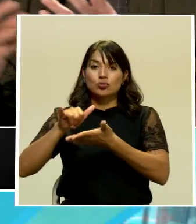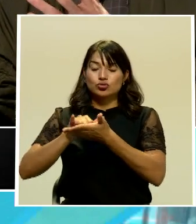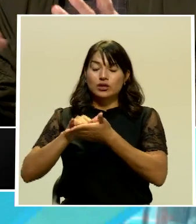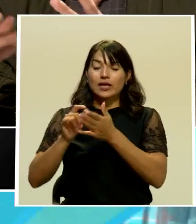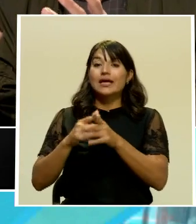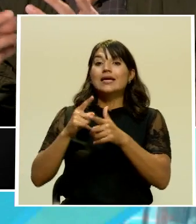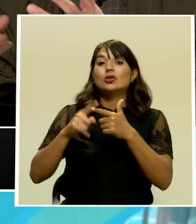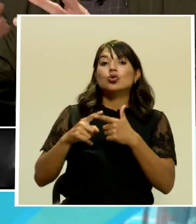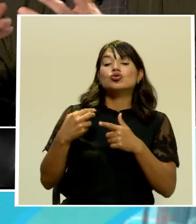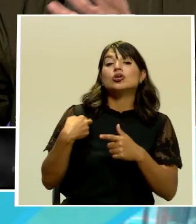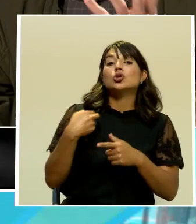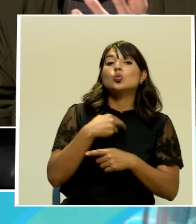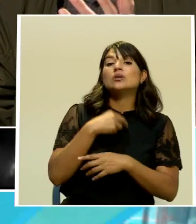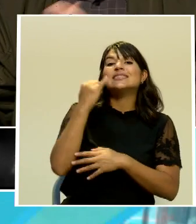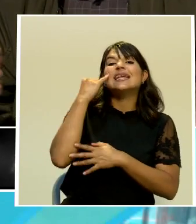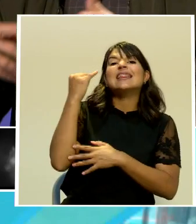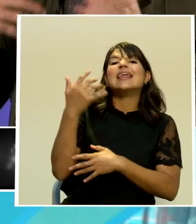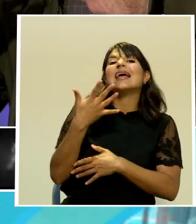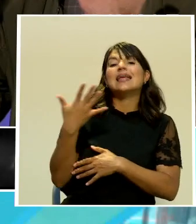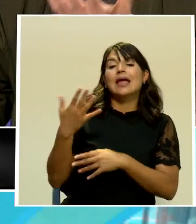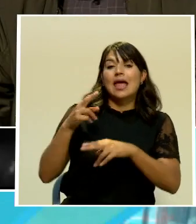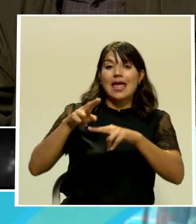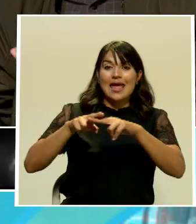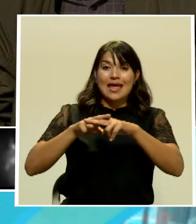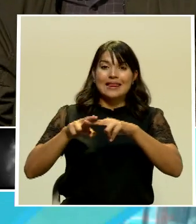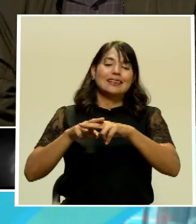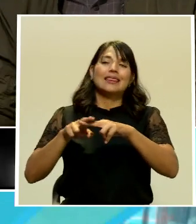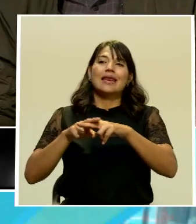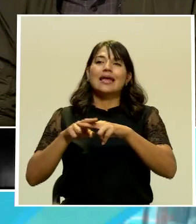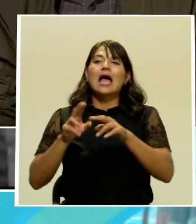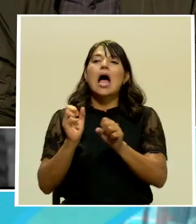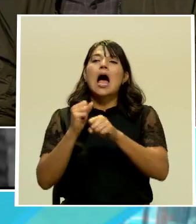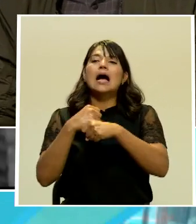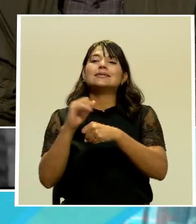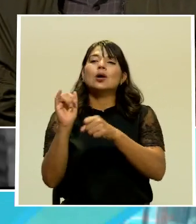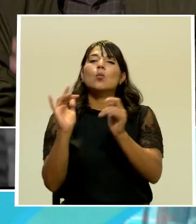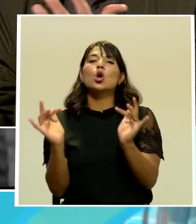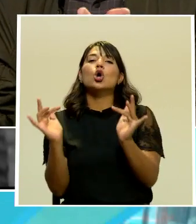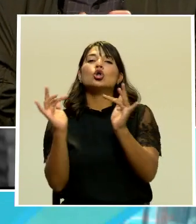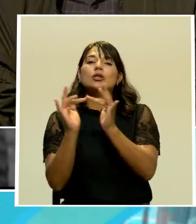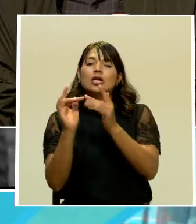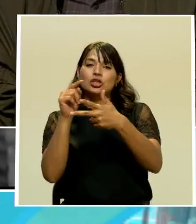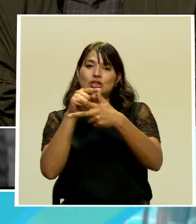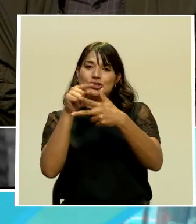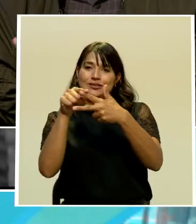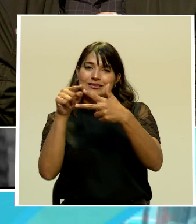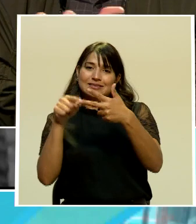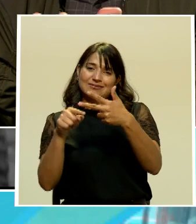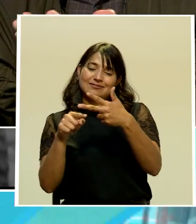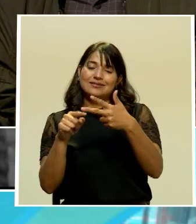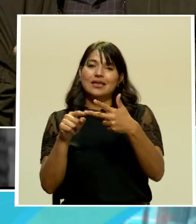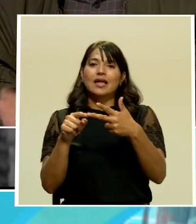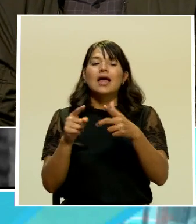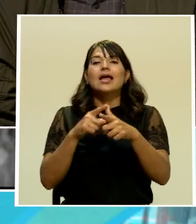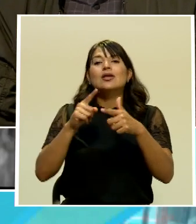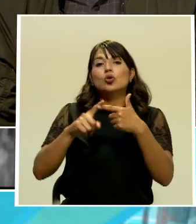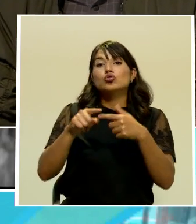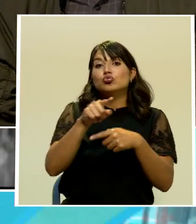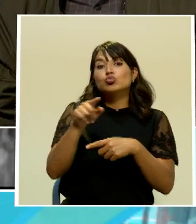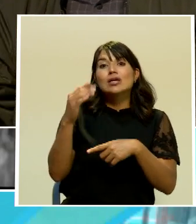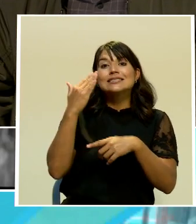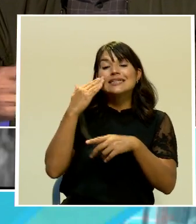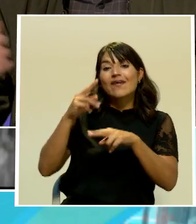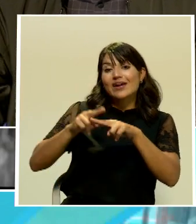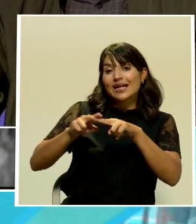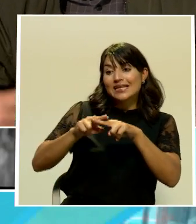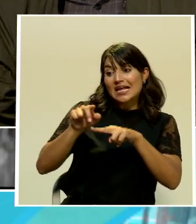la idea es que el tren lo vincula de una manera metafórica, ¿no? Porque como sabemos el tren ha sido, digamos, un medio de